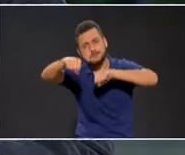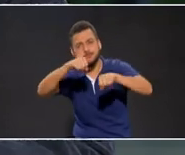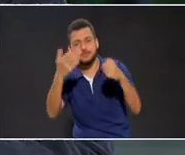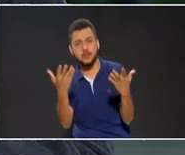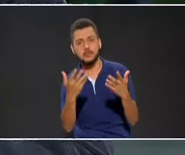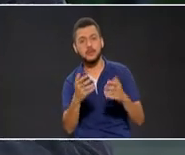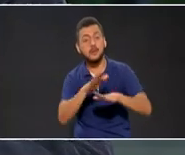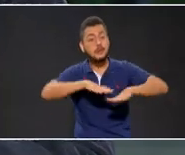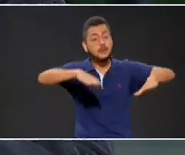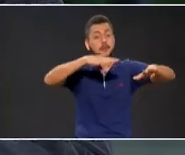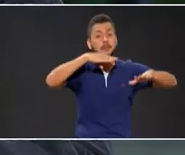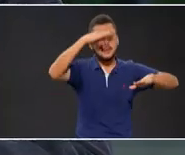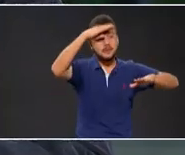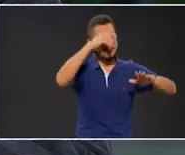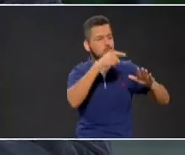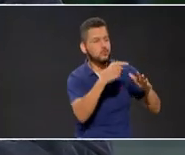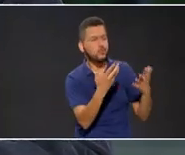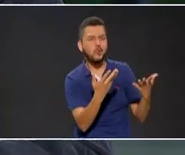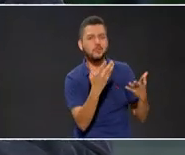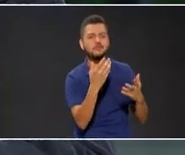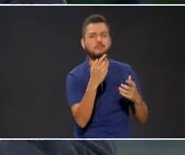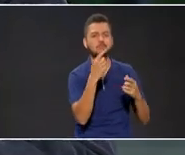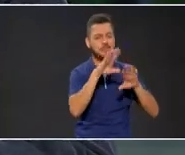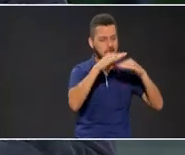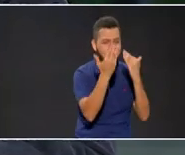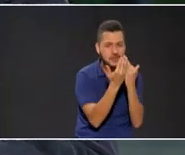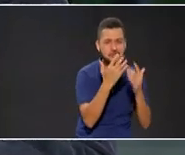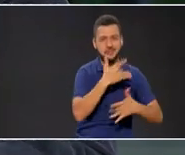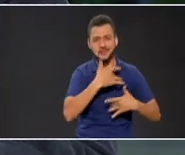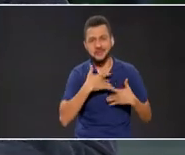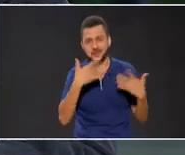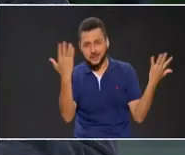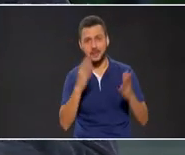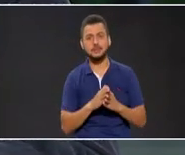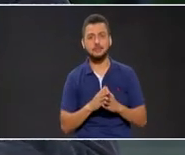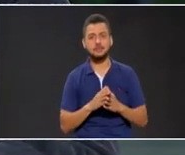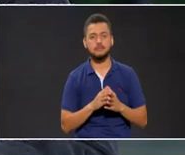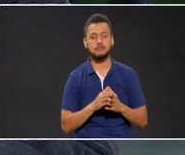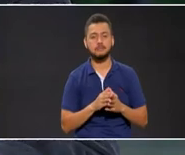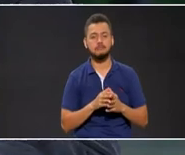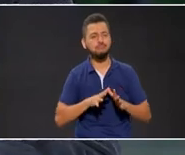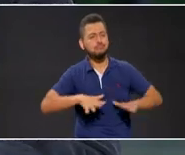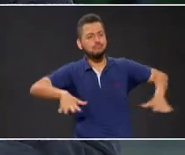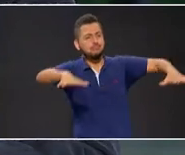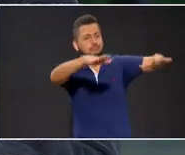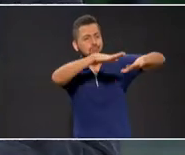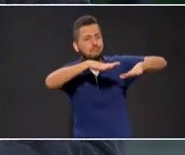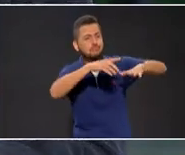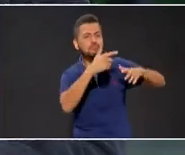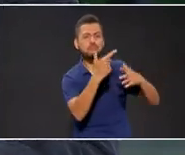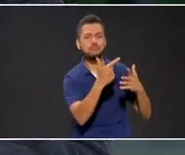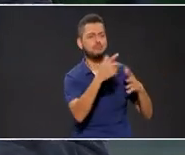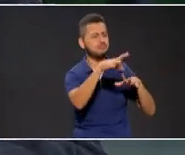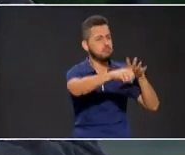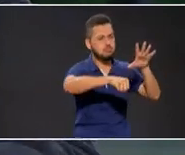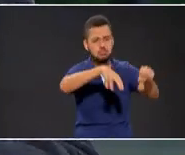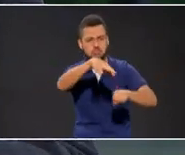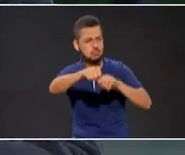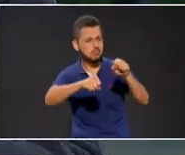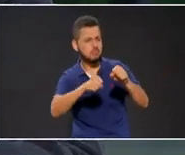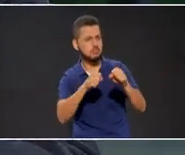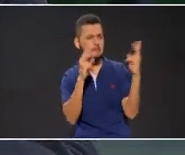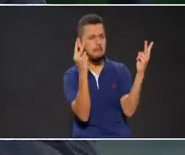queremos concentrarnos en los sectores vulnerables los sectores que tradicionalmente han sido discriminados ventaja dos segregados